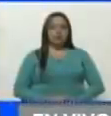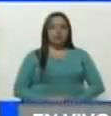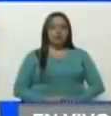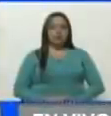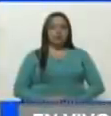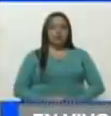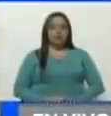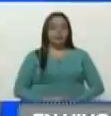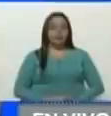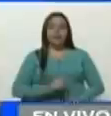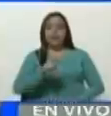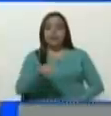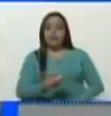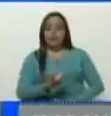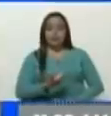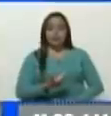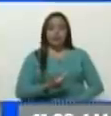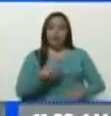Cayó desde adentro.